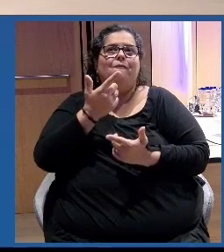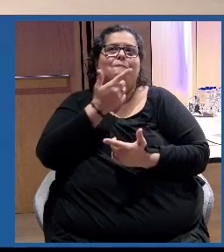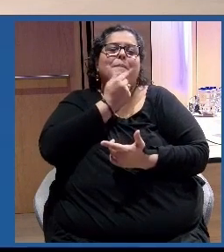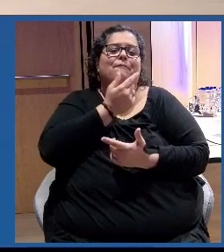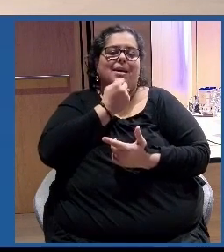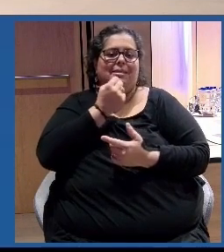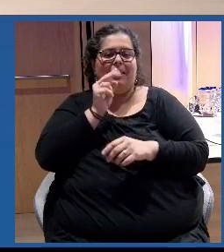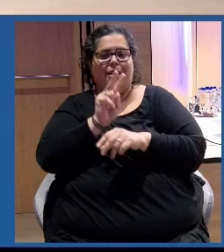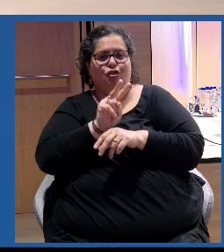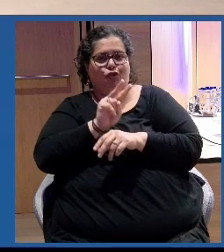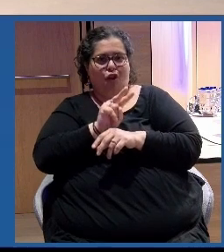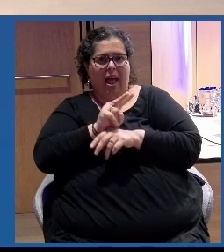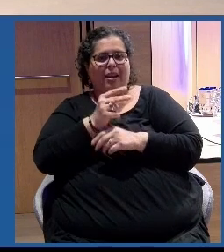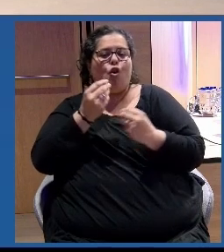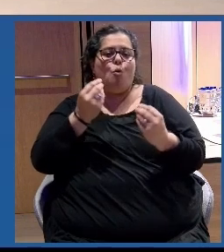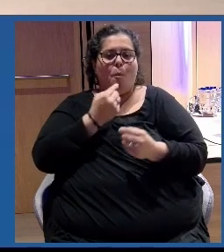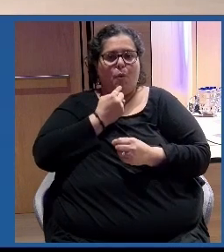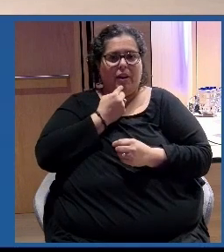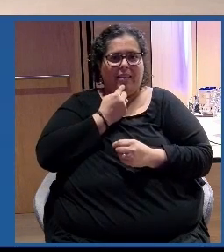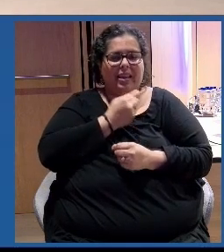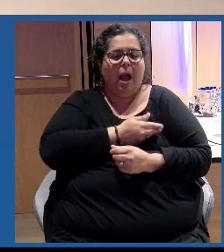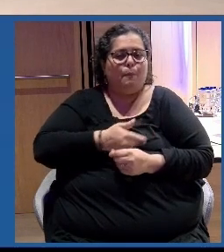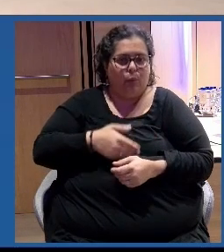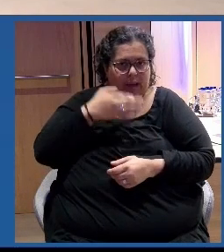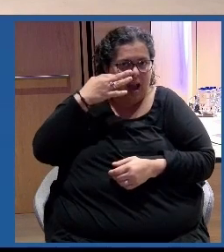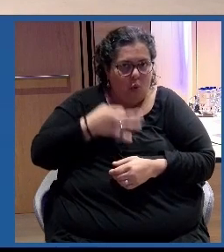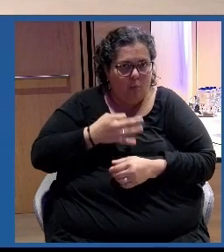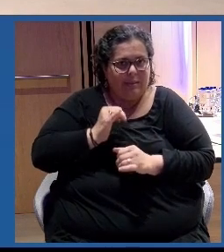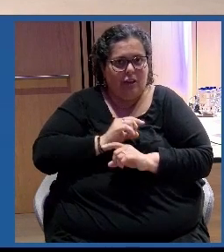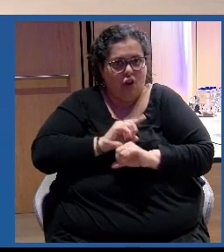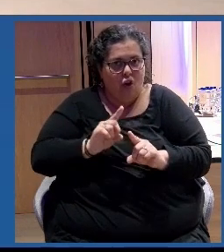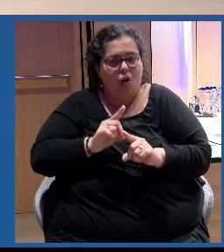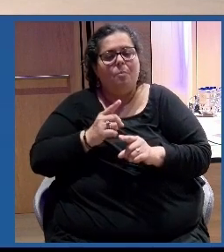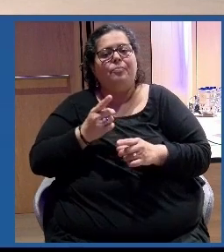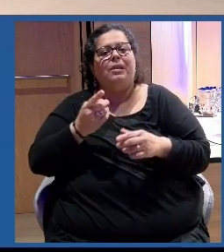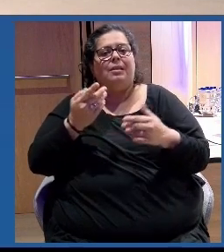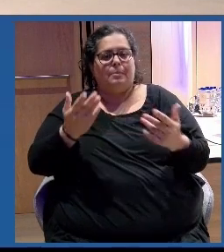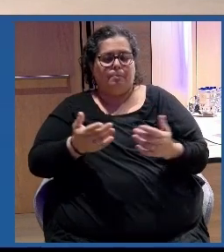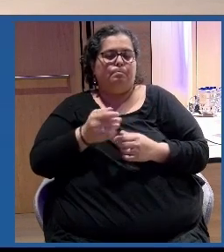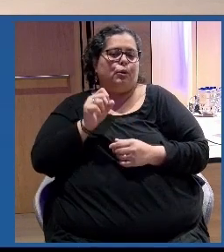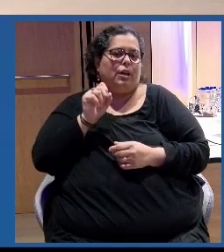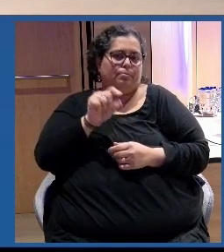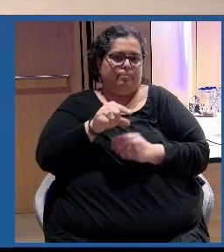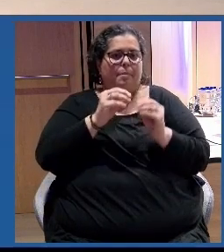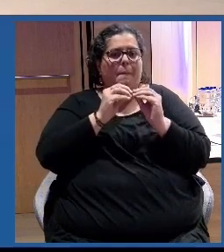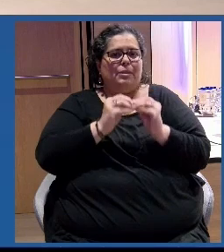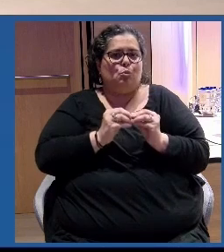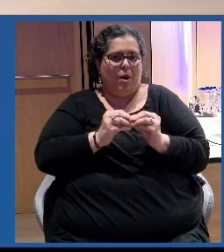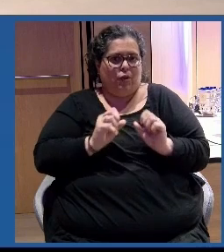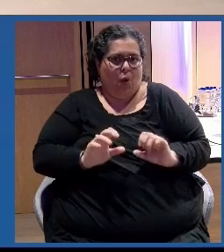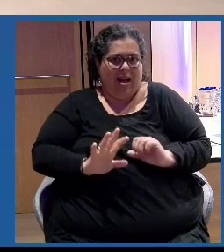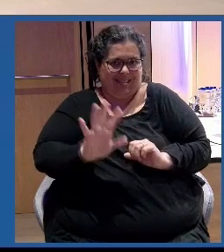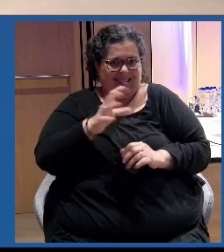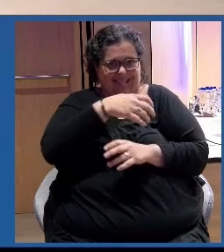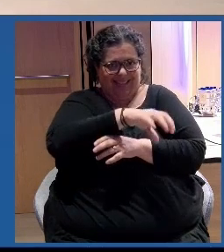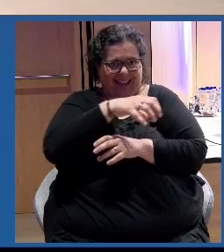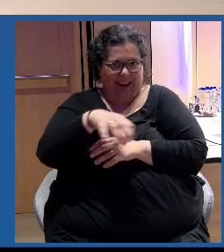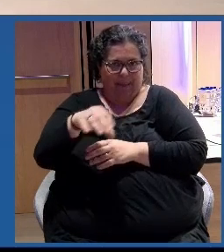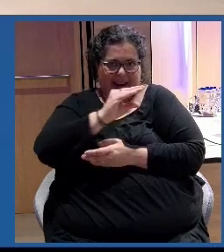a monitorear las políticas para quienes no conocen el detalle de los tecnicismos del presupuesto. Y después